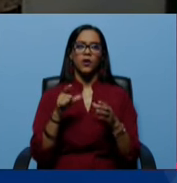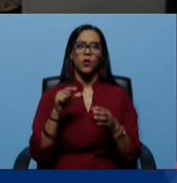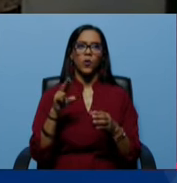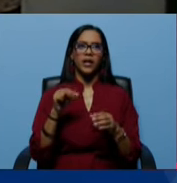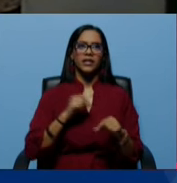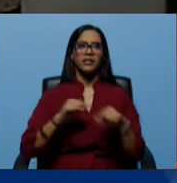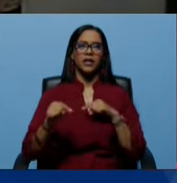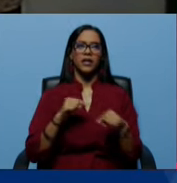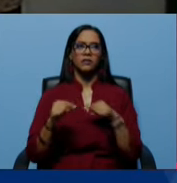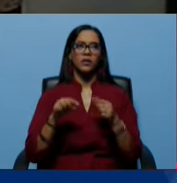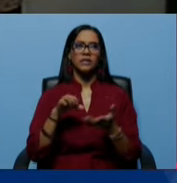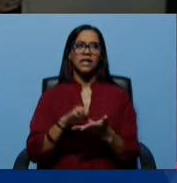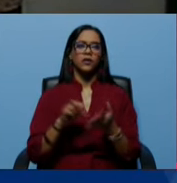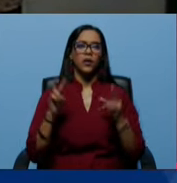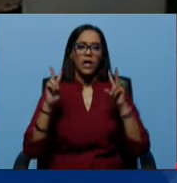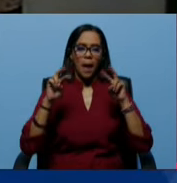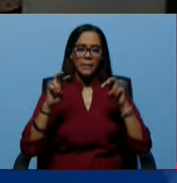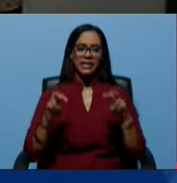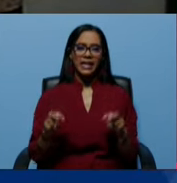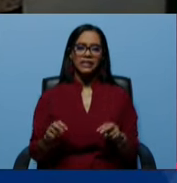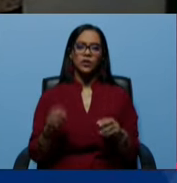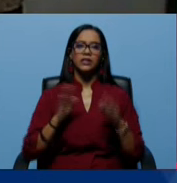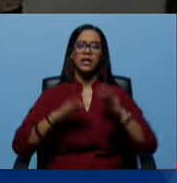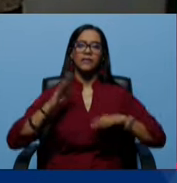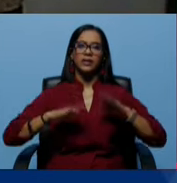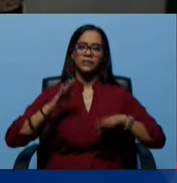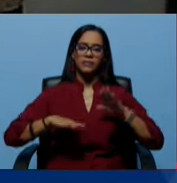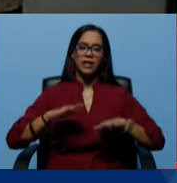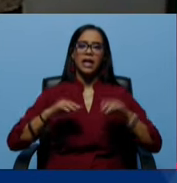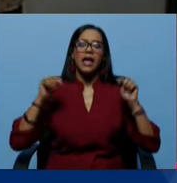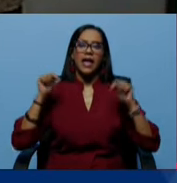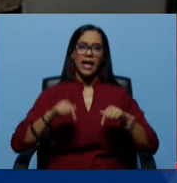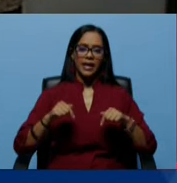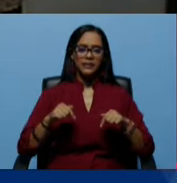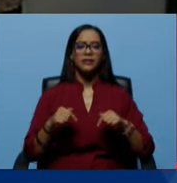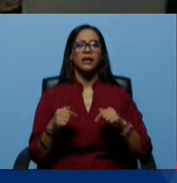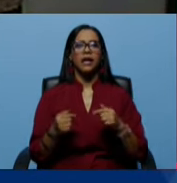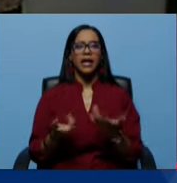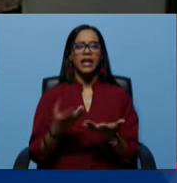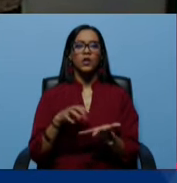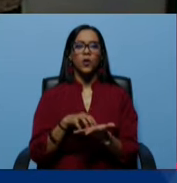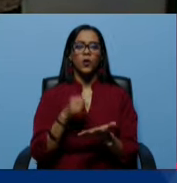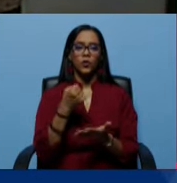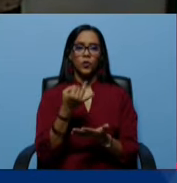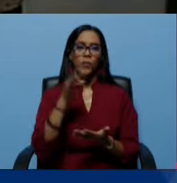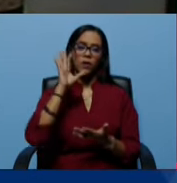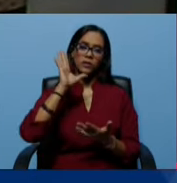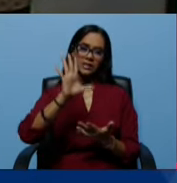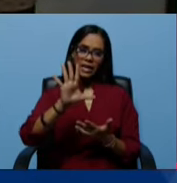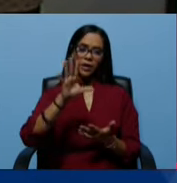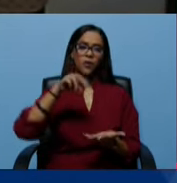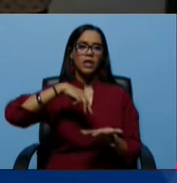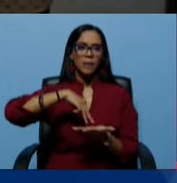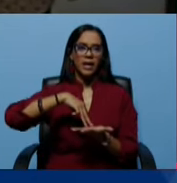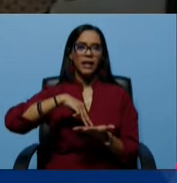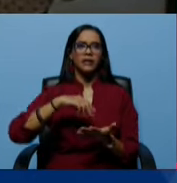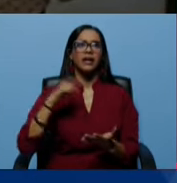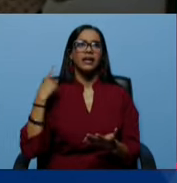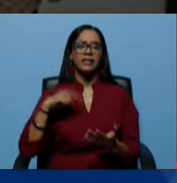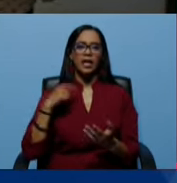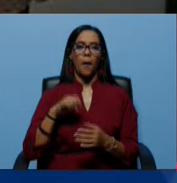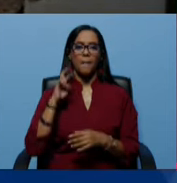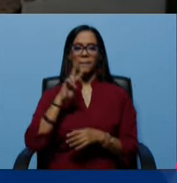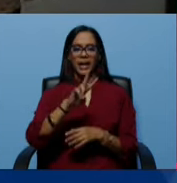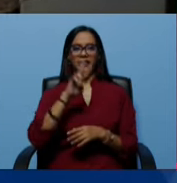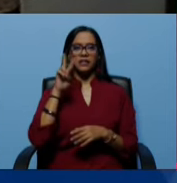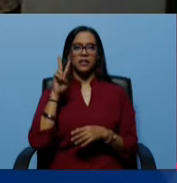del Centro de Investigación de Barlovento. Este es el meganúcleo número 5 del estado Miranda y también tenemos